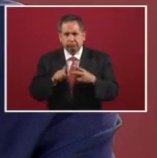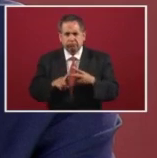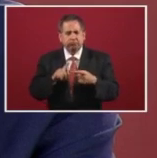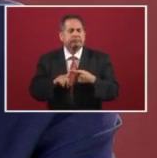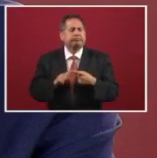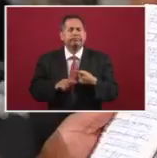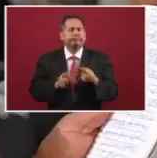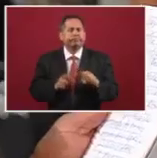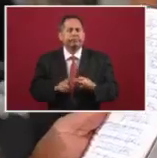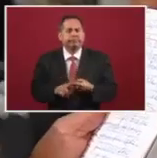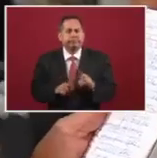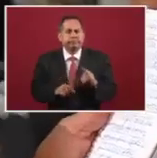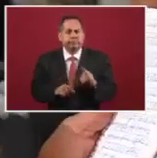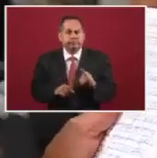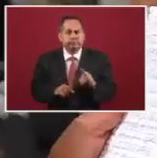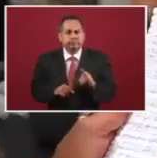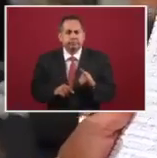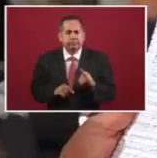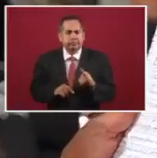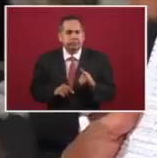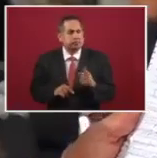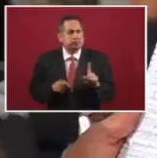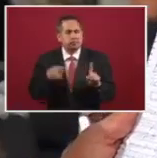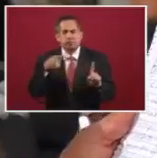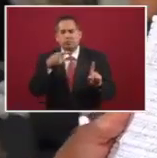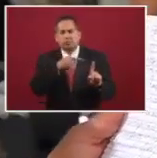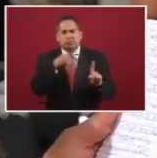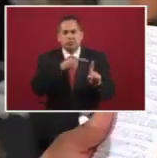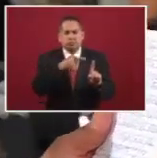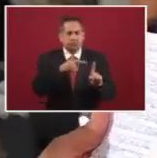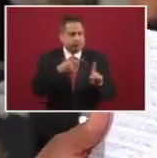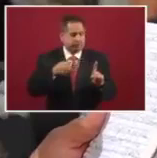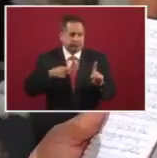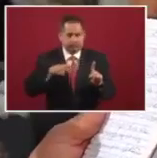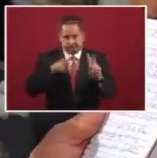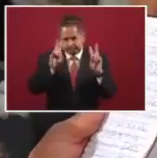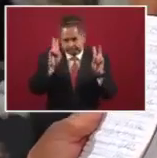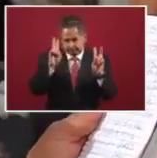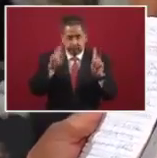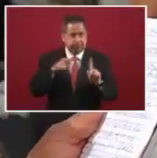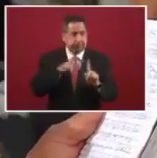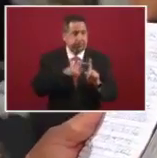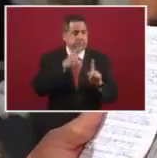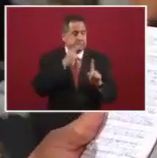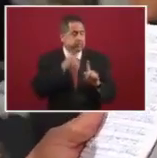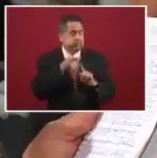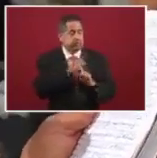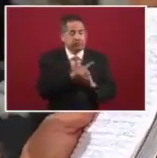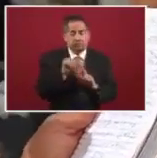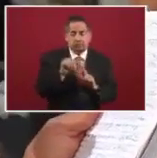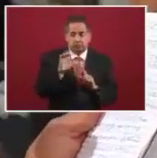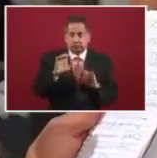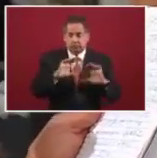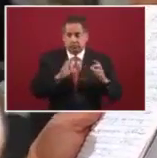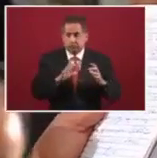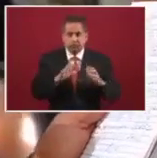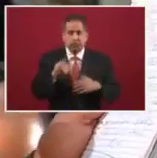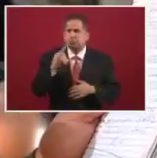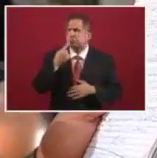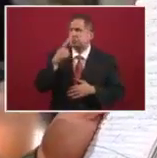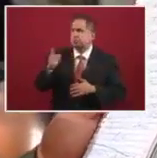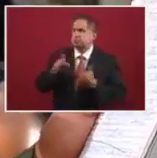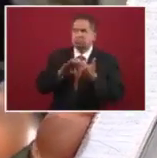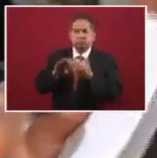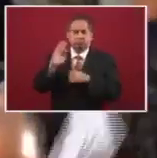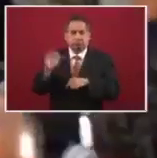preguntas. Una, hay un ambientalista que usó a una asociación civil y se amparó a nivel